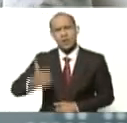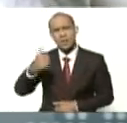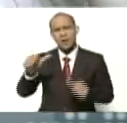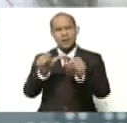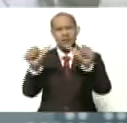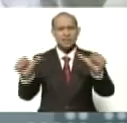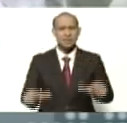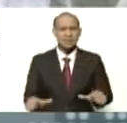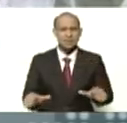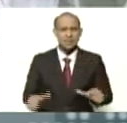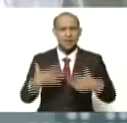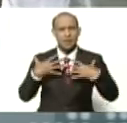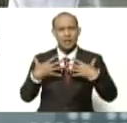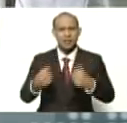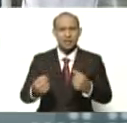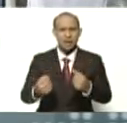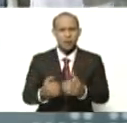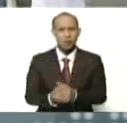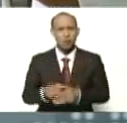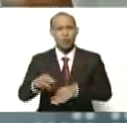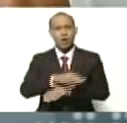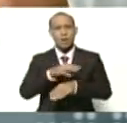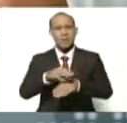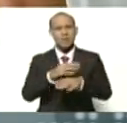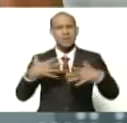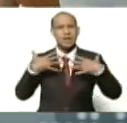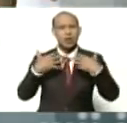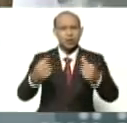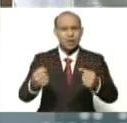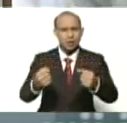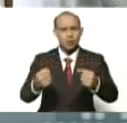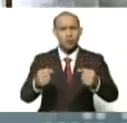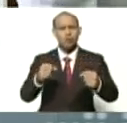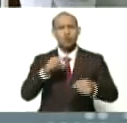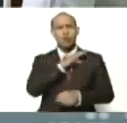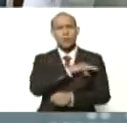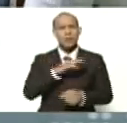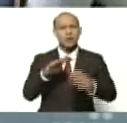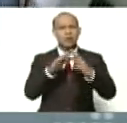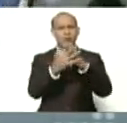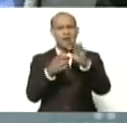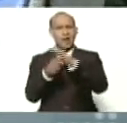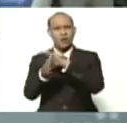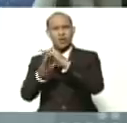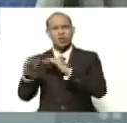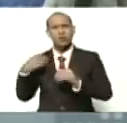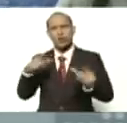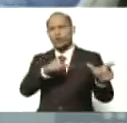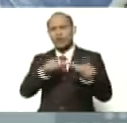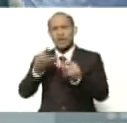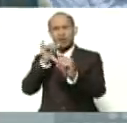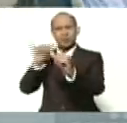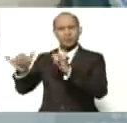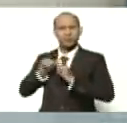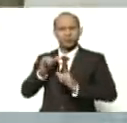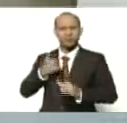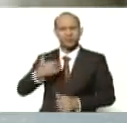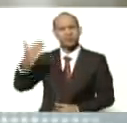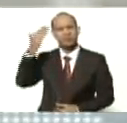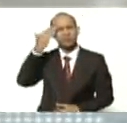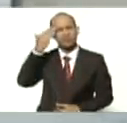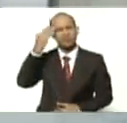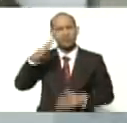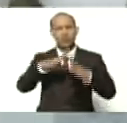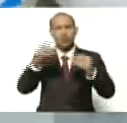sistema de salud del ministerio de salud de la misión barrio adentro todo informado de todo hasta el último detalle